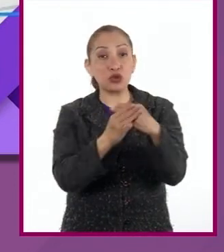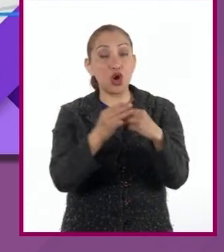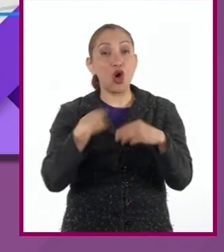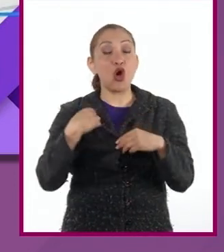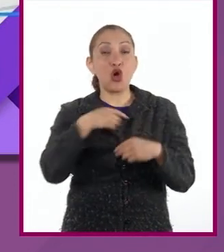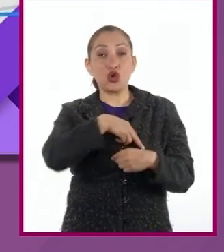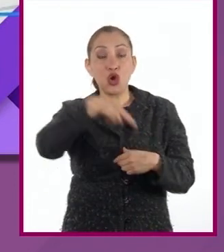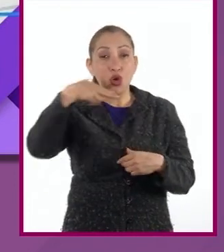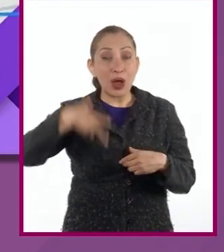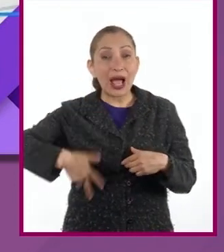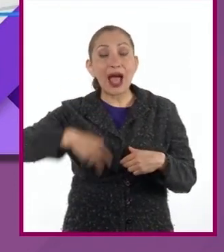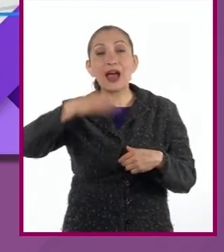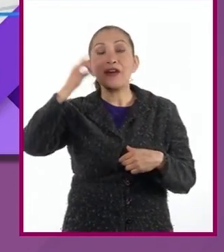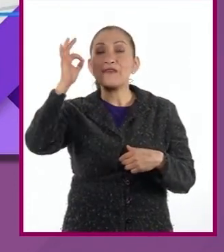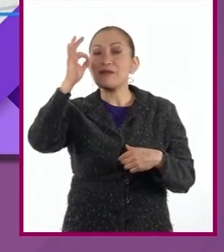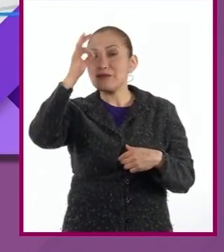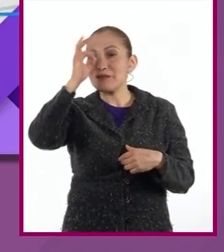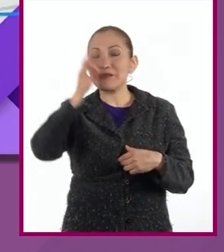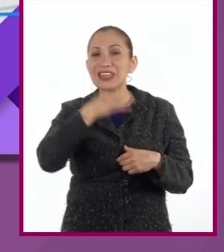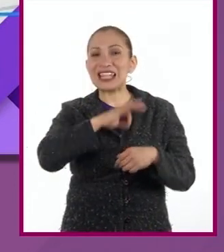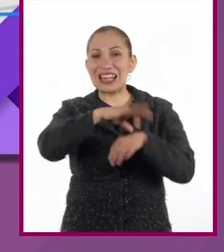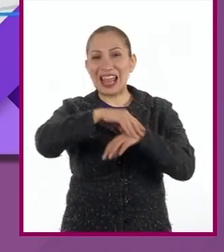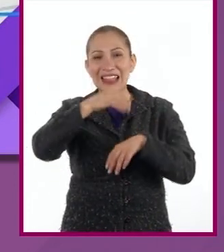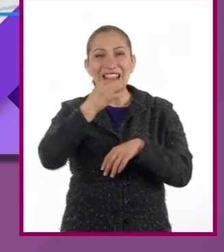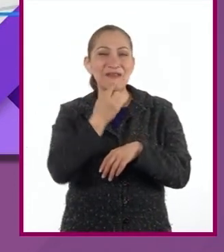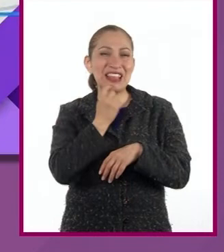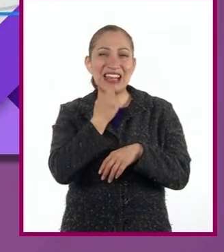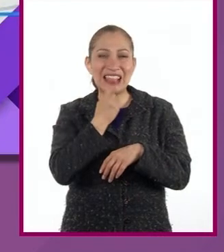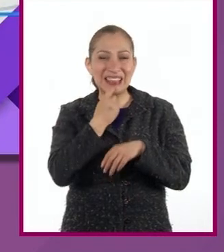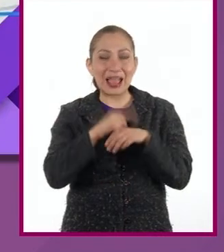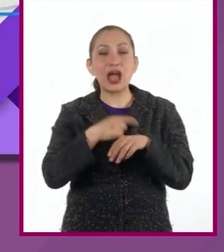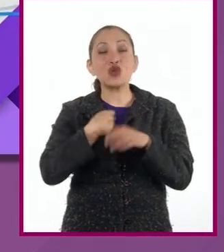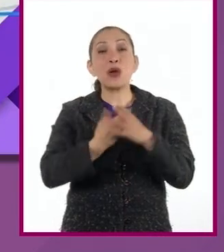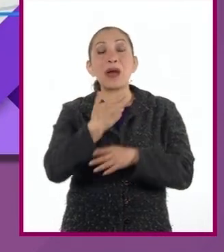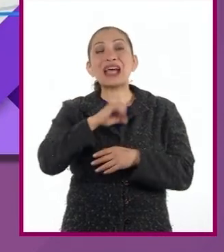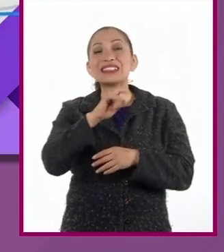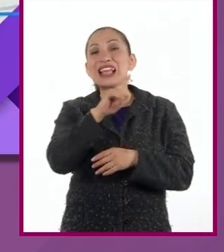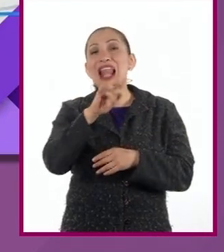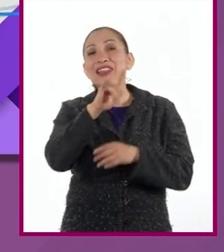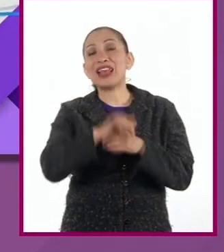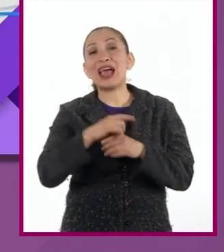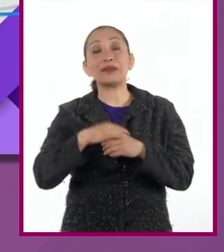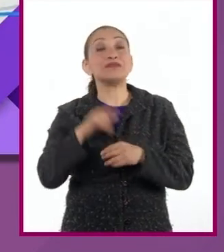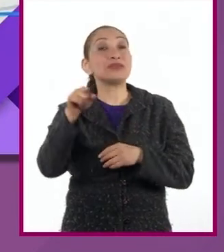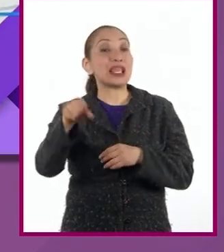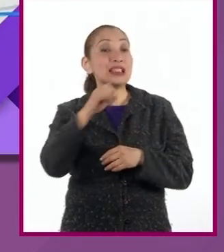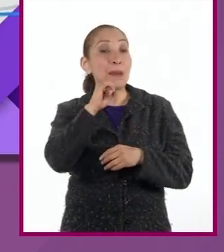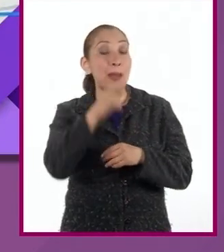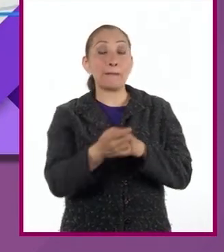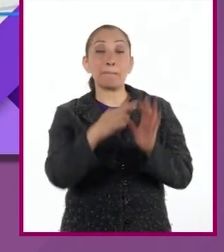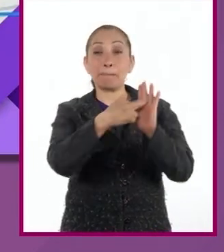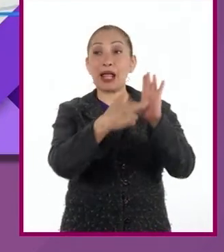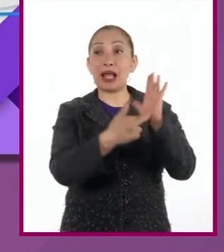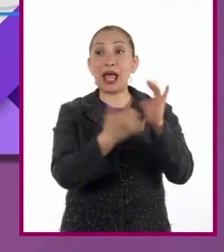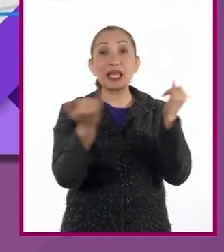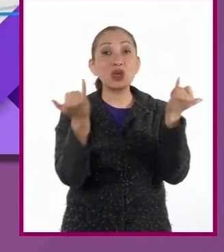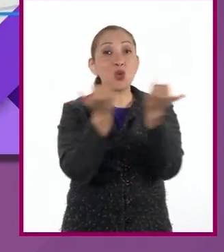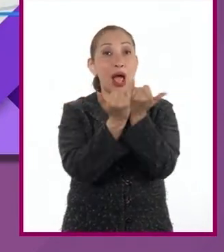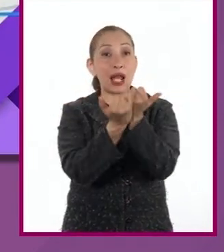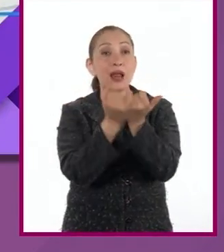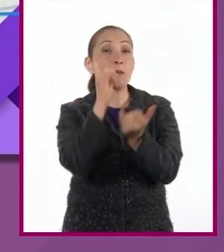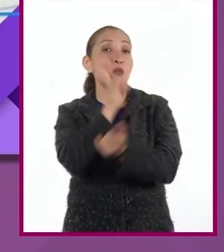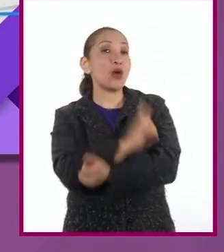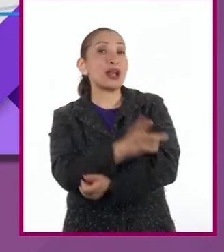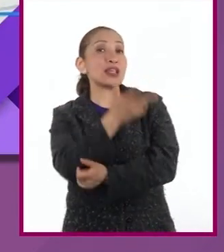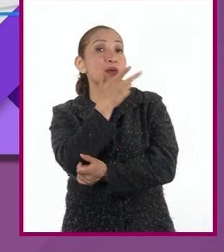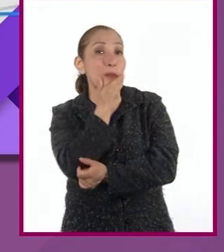Noruega, Finlandia, Nueva Zelanda y Australia. En 1945 se establece el principio de igualdad entre